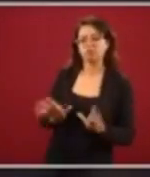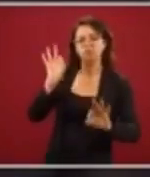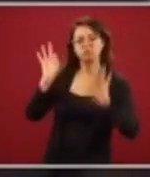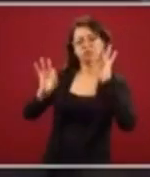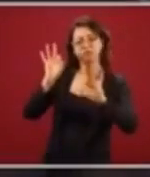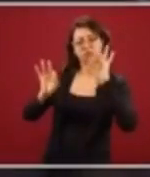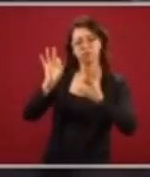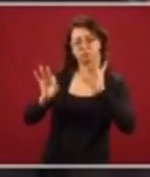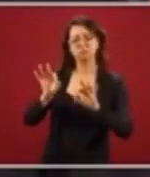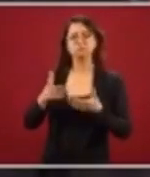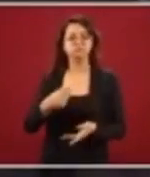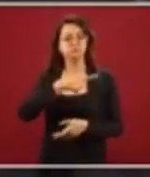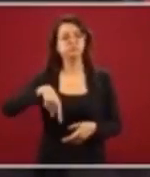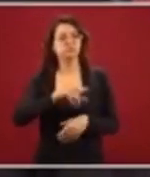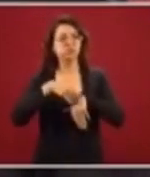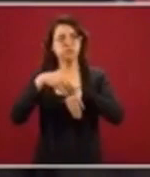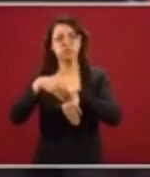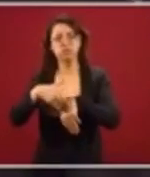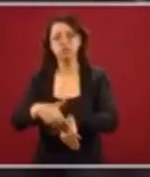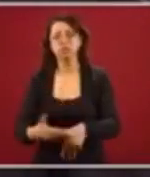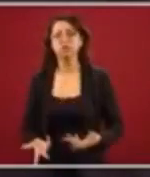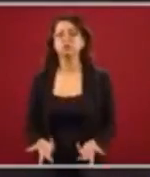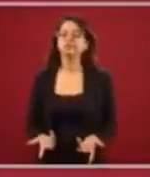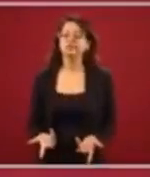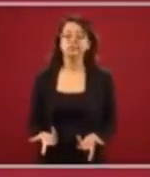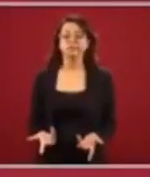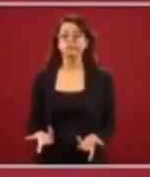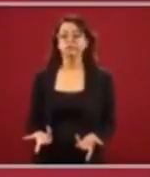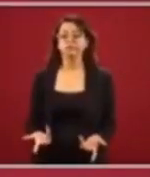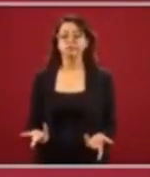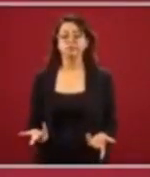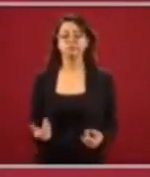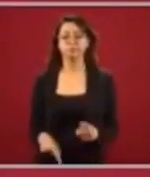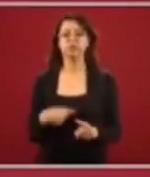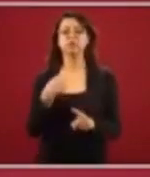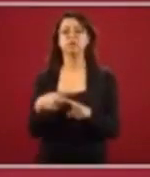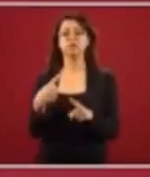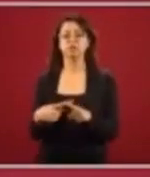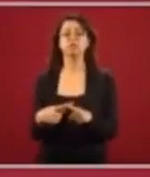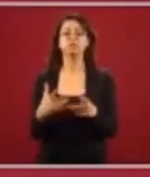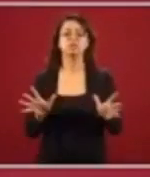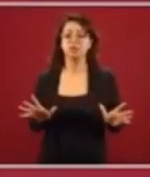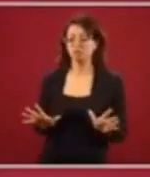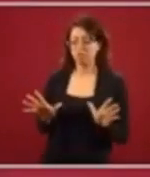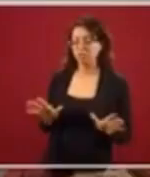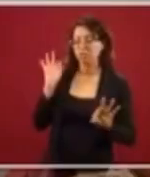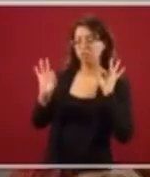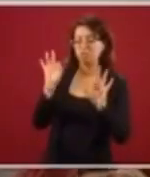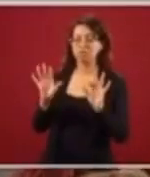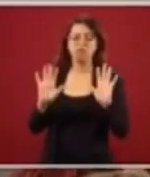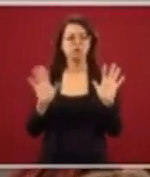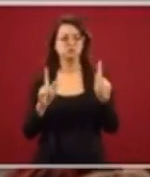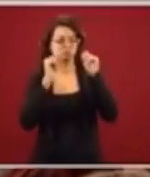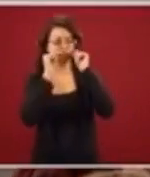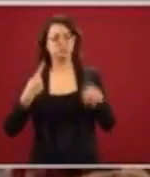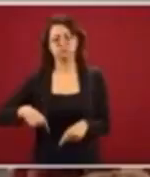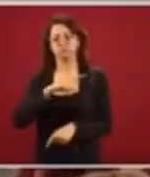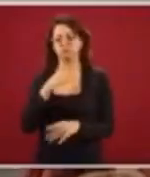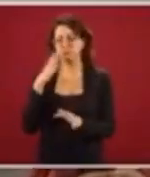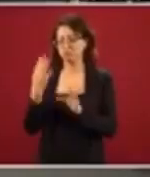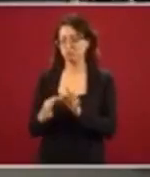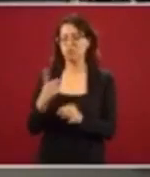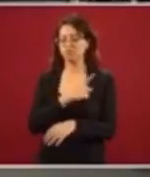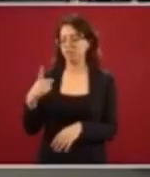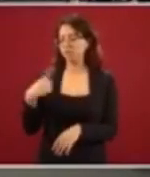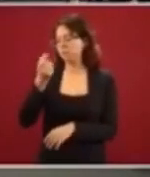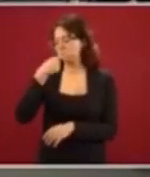estos movimientos, que independientemente de quien los esté promoviendo, nosotros tenemos la obligación de que no falten los medicamentos. Presidente,